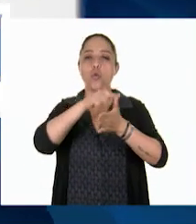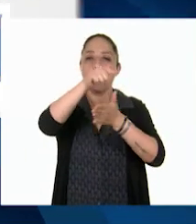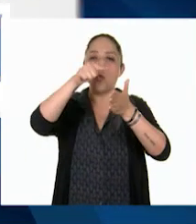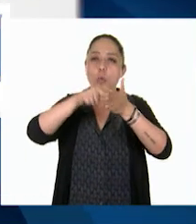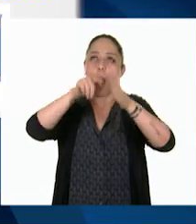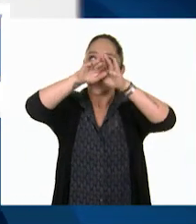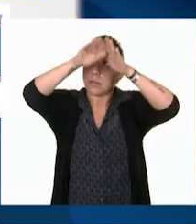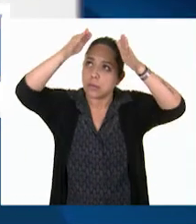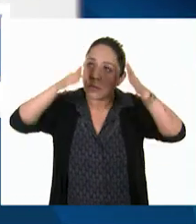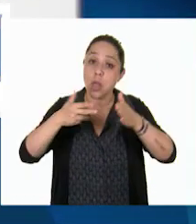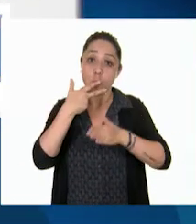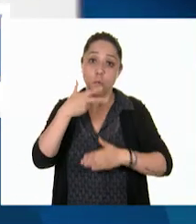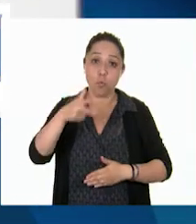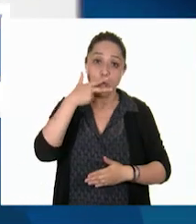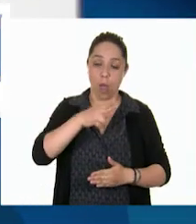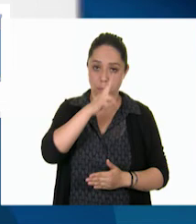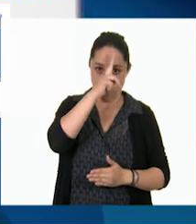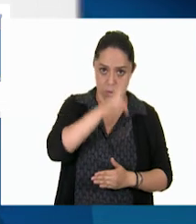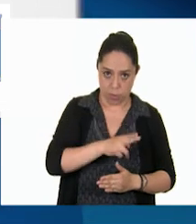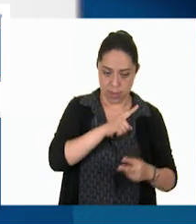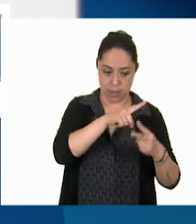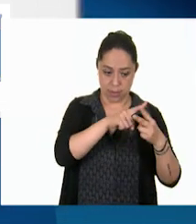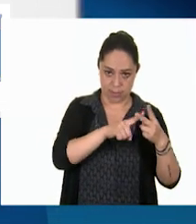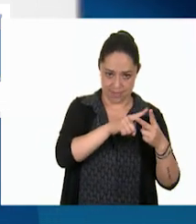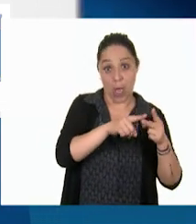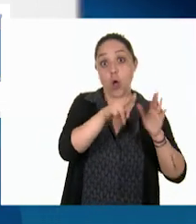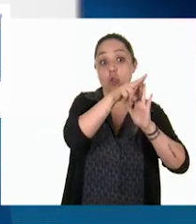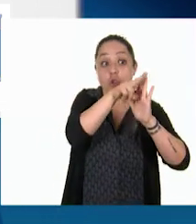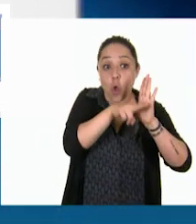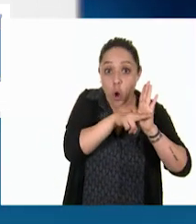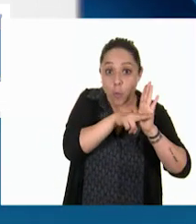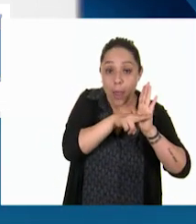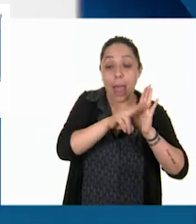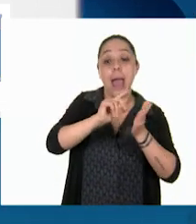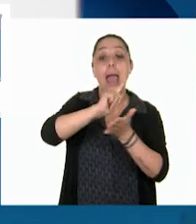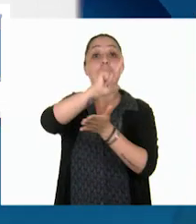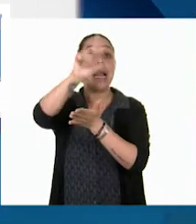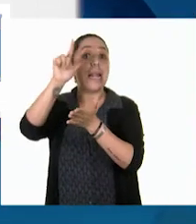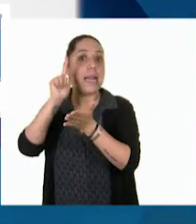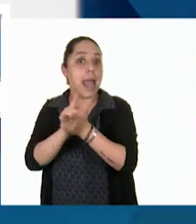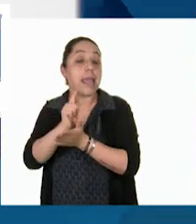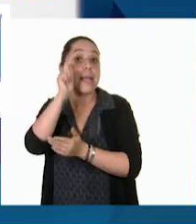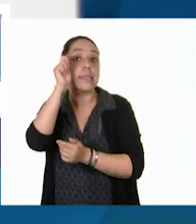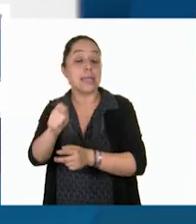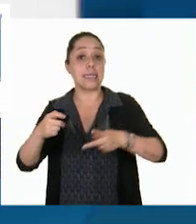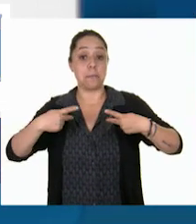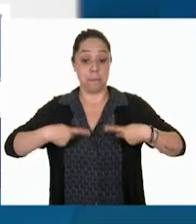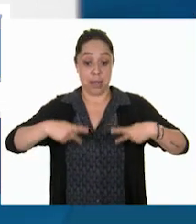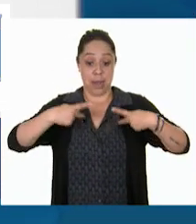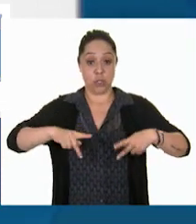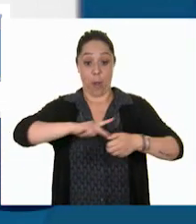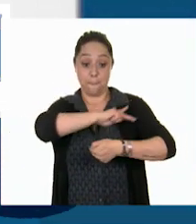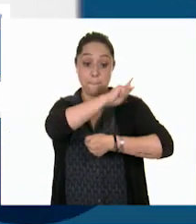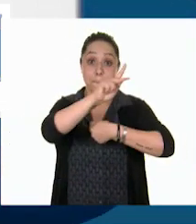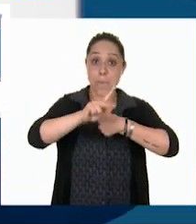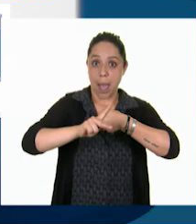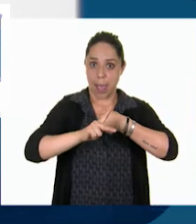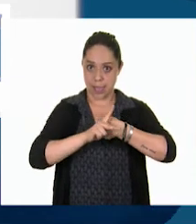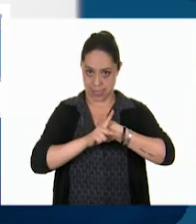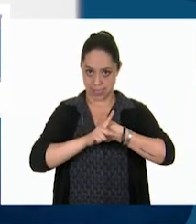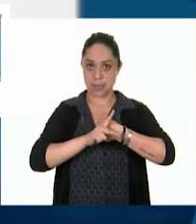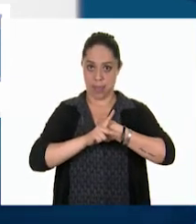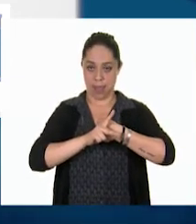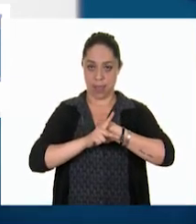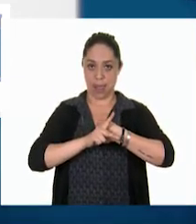cambio, las leyes son disposiciones que las autoridades de un país o nación